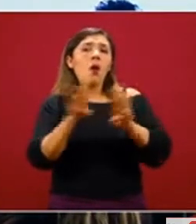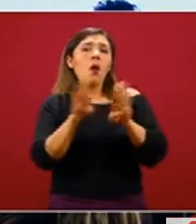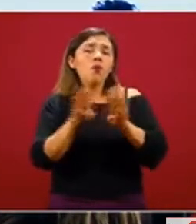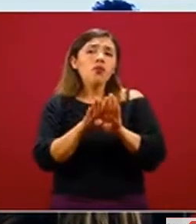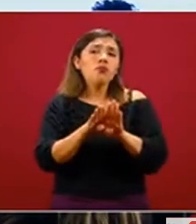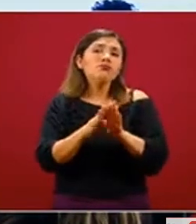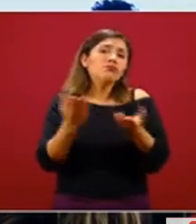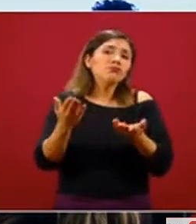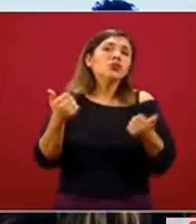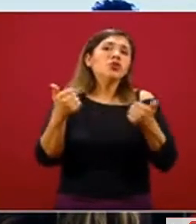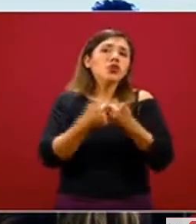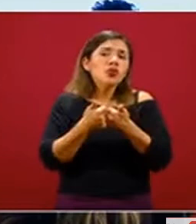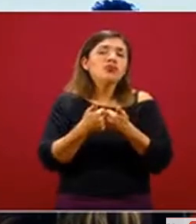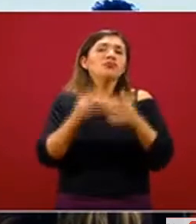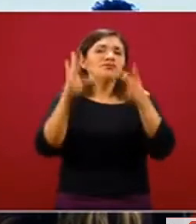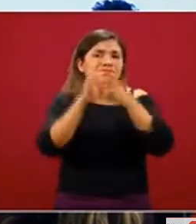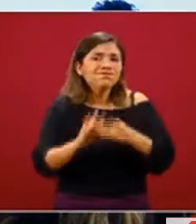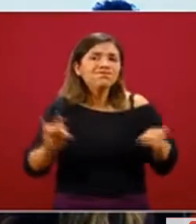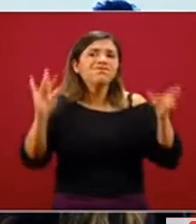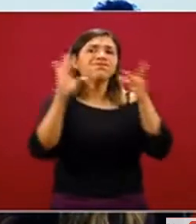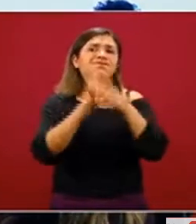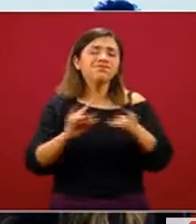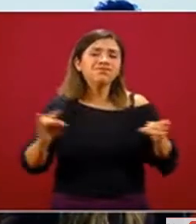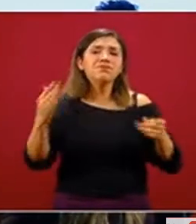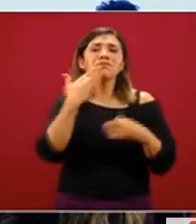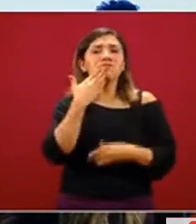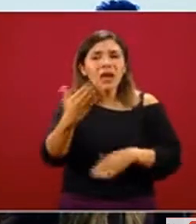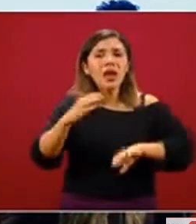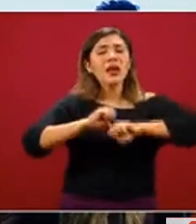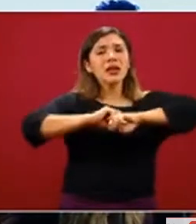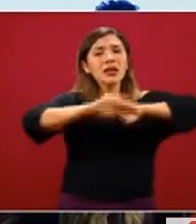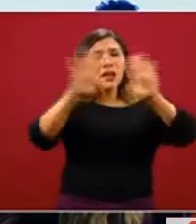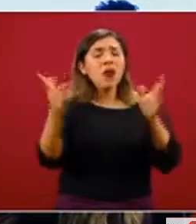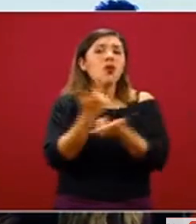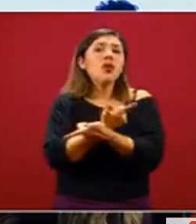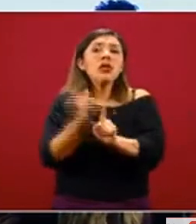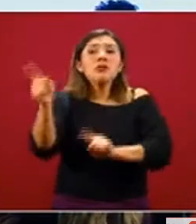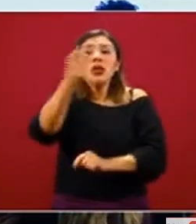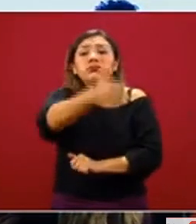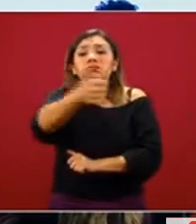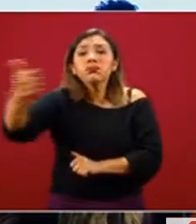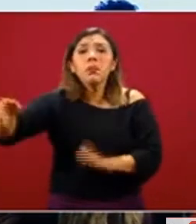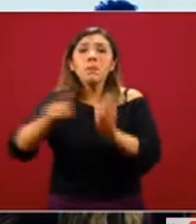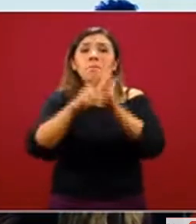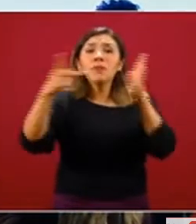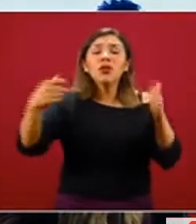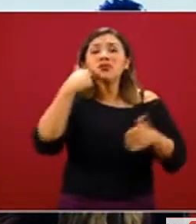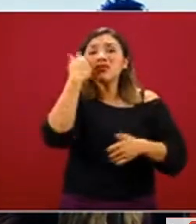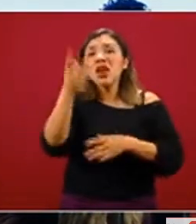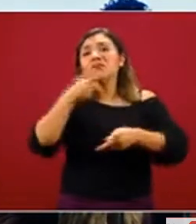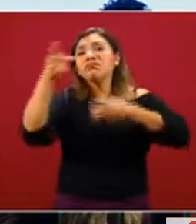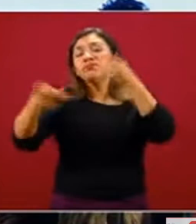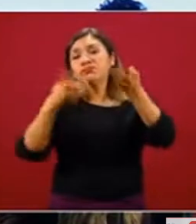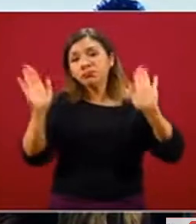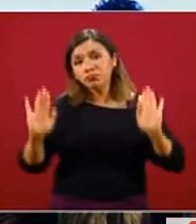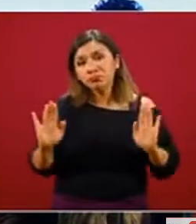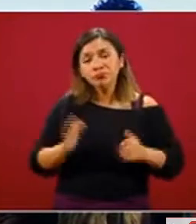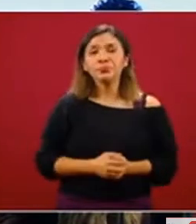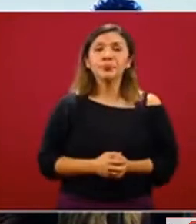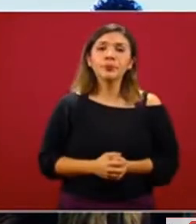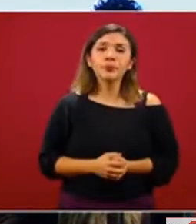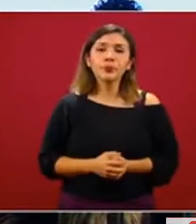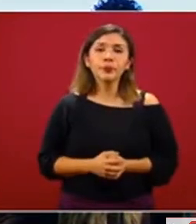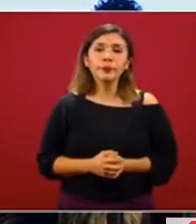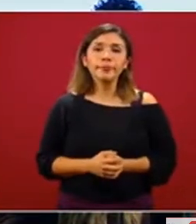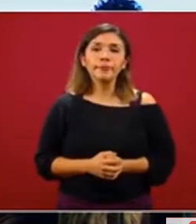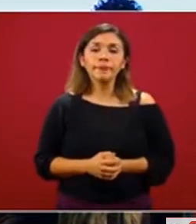obviamente con el cariz, tono y orientación que libremente cada medio quiera presentar. Aquí